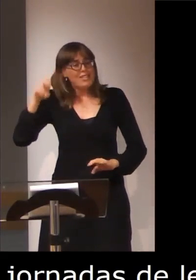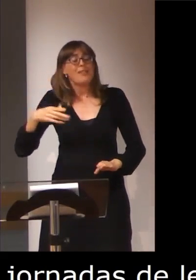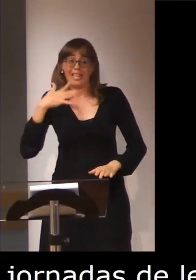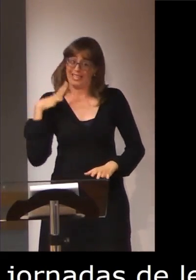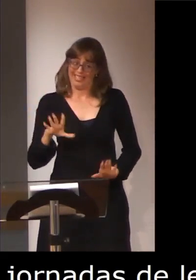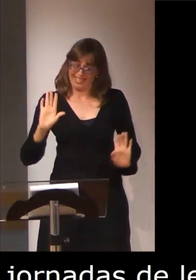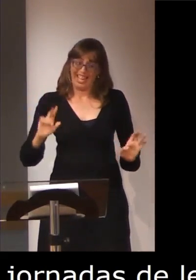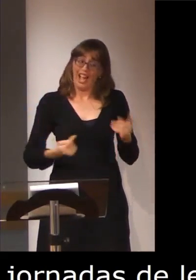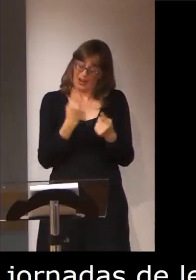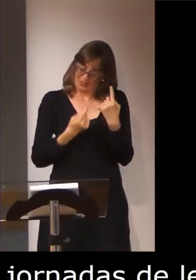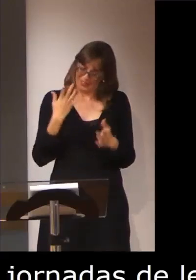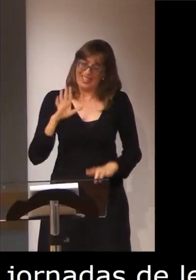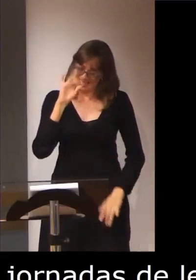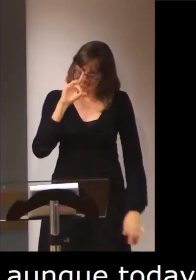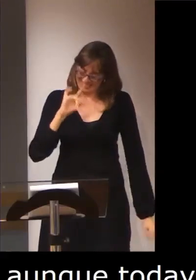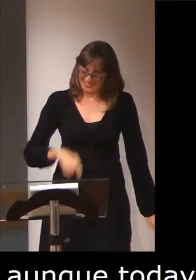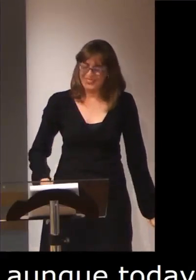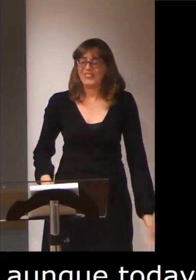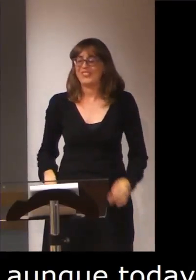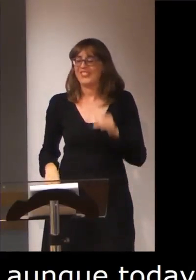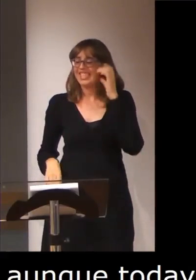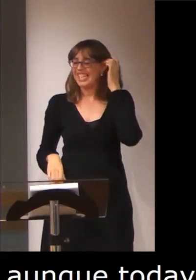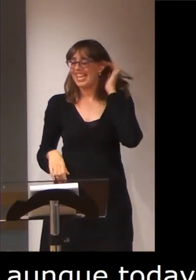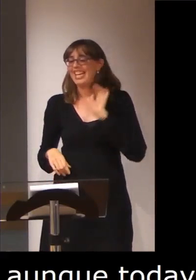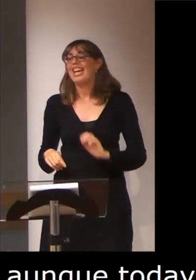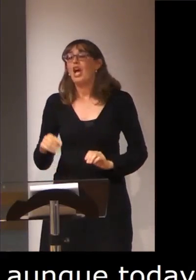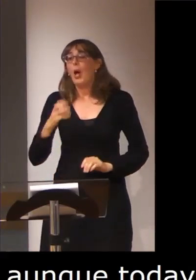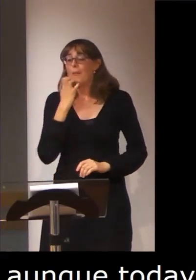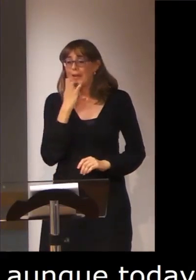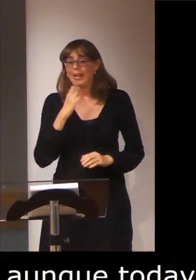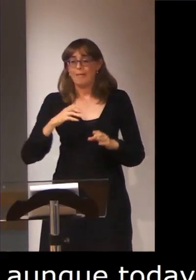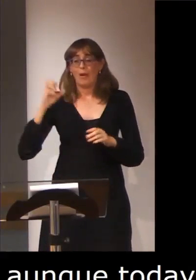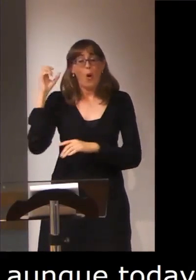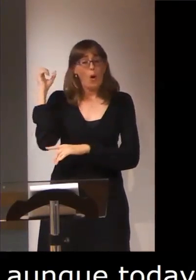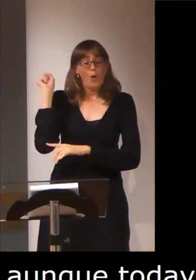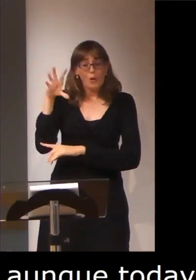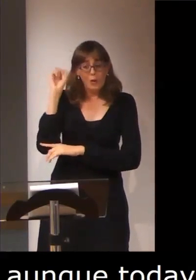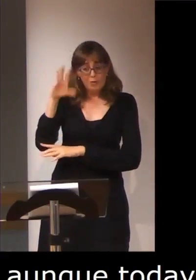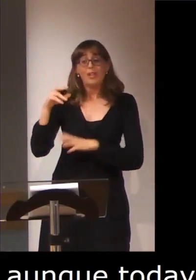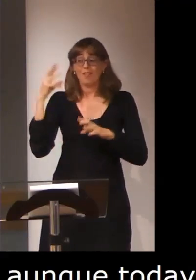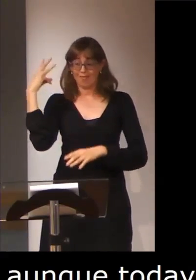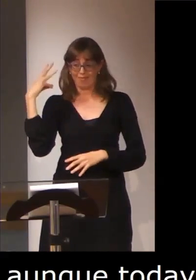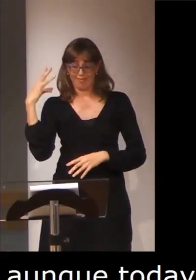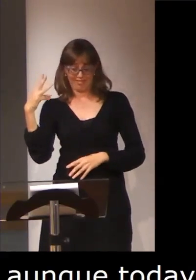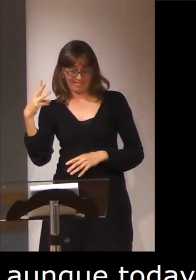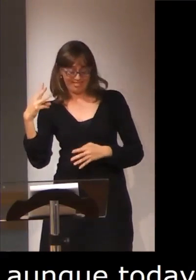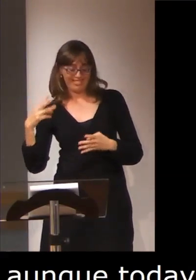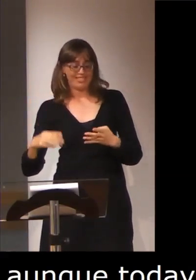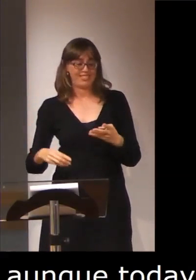nombre, sí que ya hay algunas ideas. Por ejemplo, se está hablando